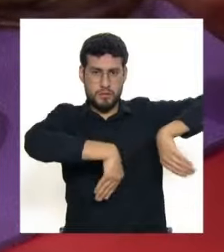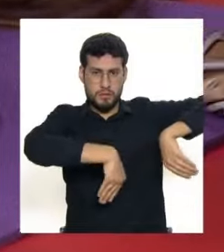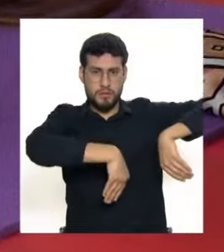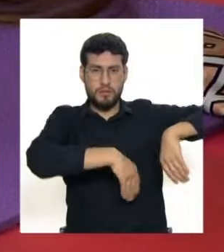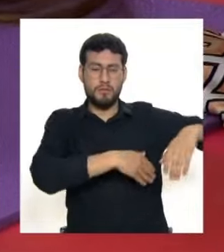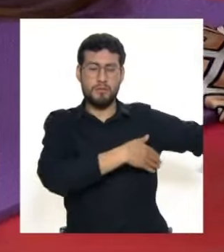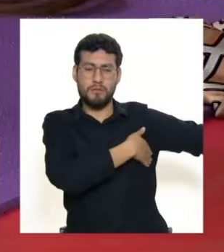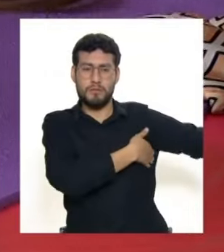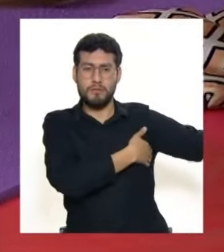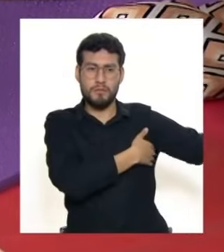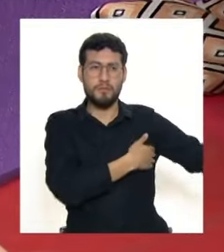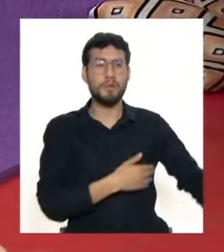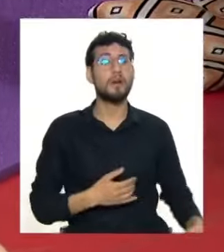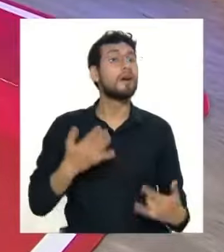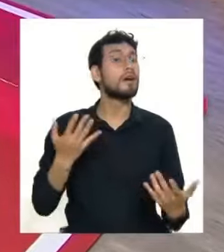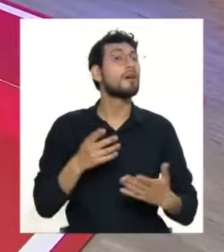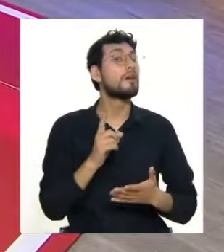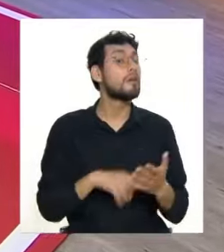Voy a agarrar una mantita